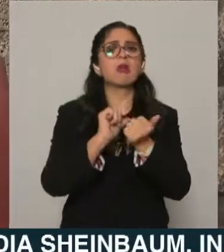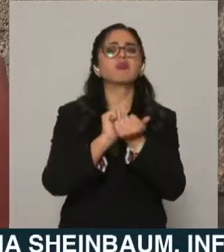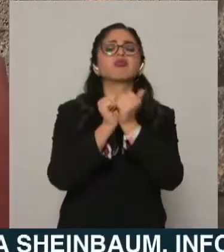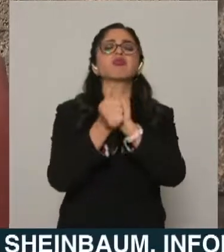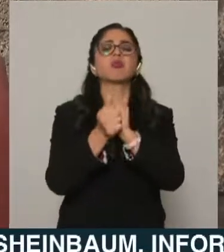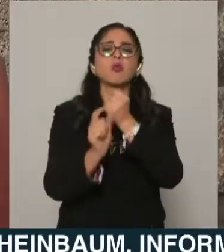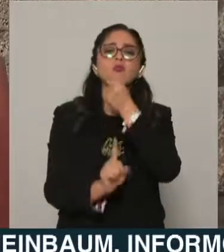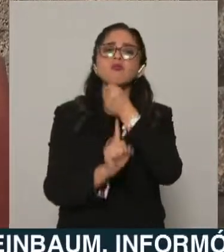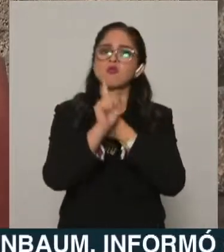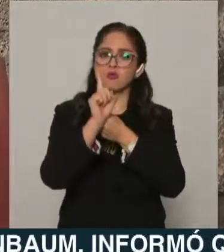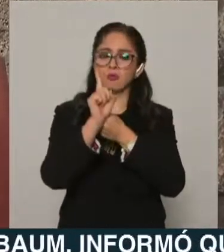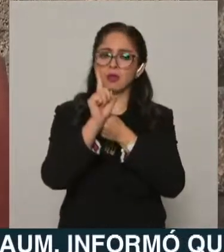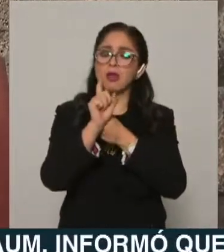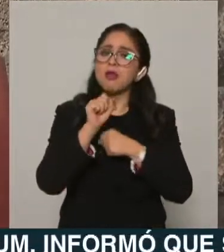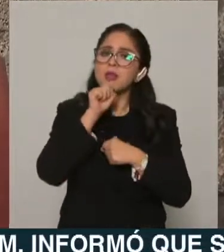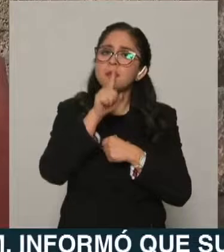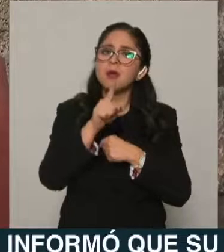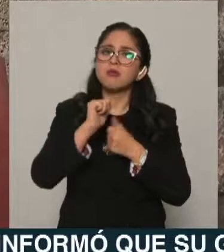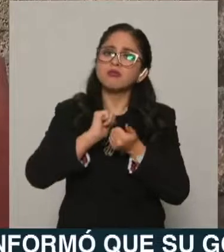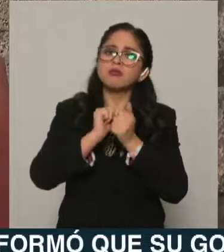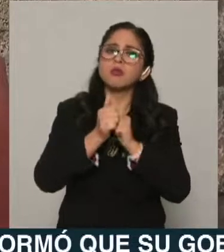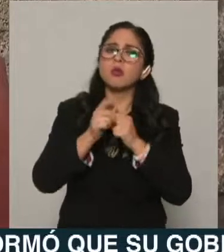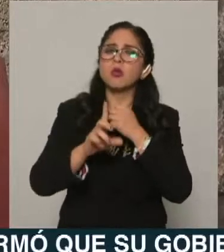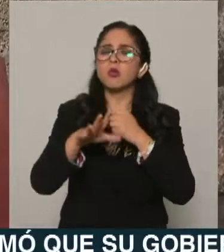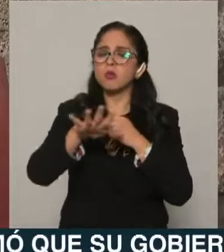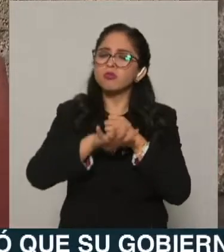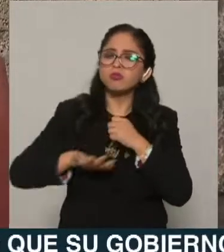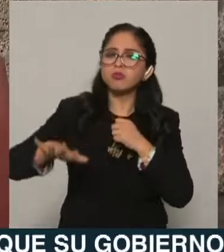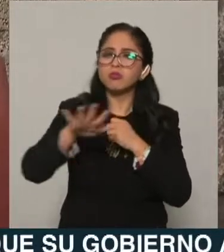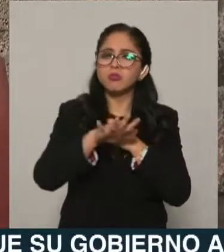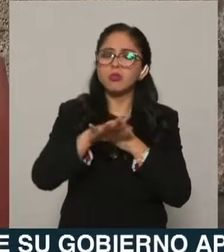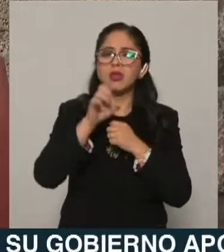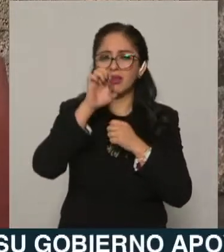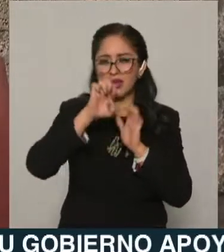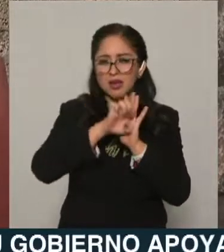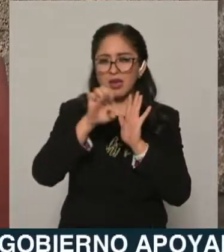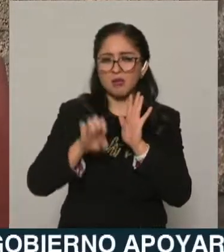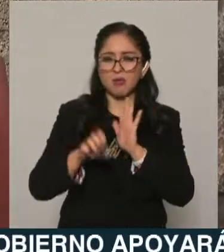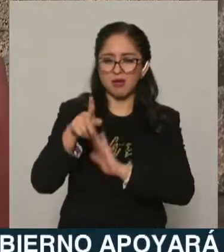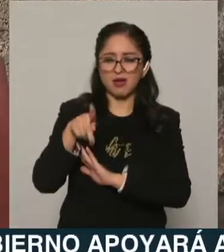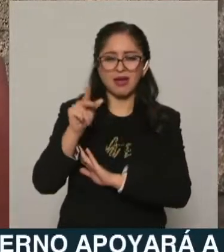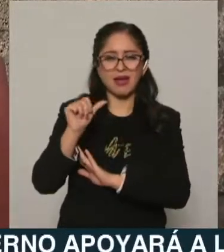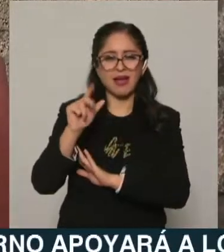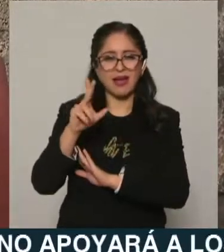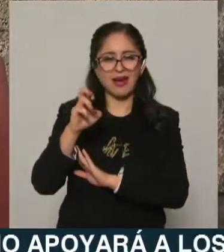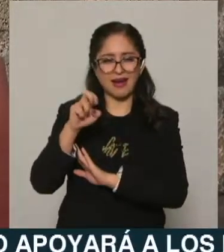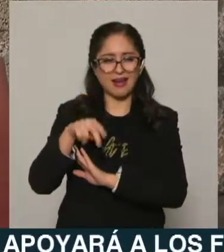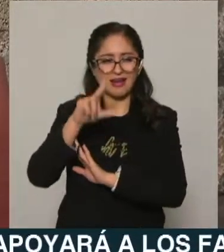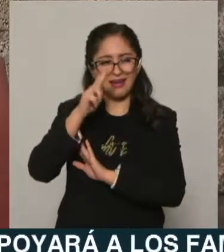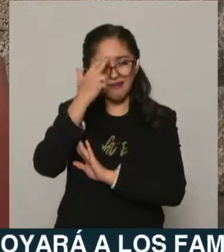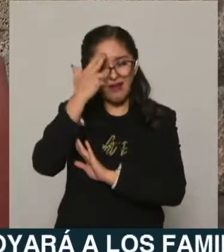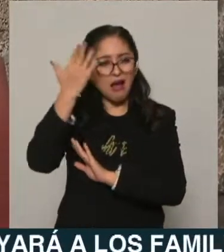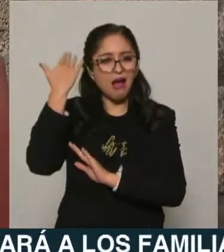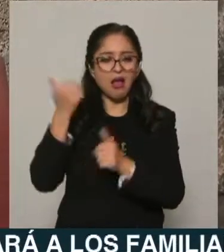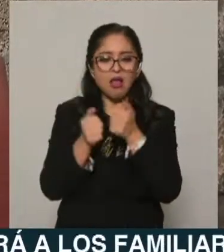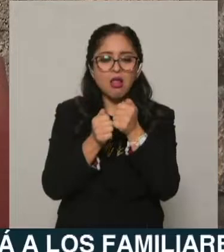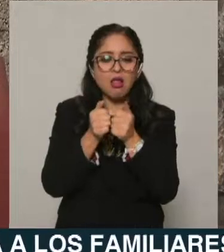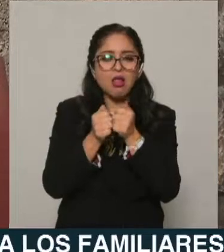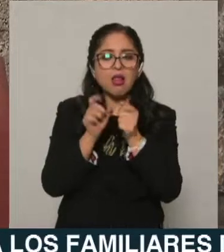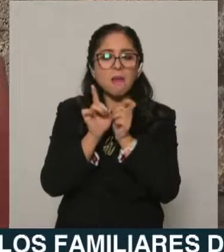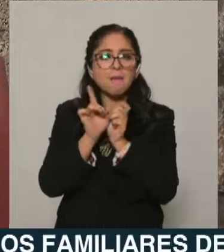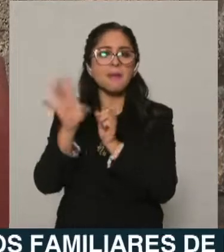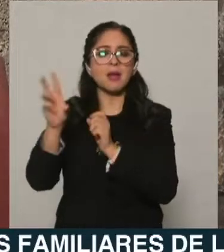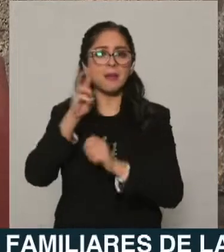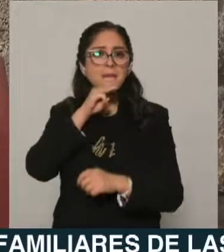estabilidad familiar o incluso ir más allá. ¿Por qué le decimos esto? Recordemos el caso de Karen Espíndola, la chica que decidió comunicar a su familia una situación